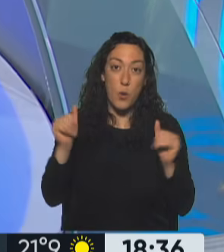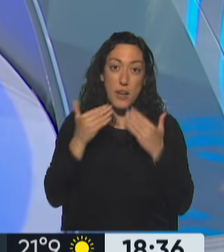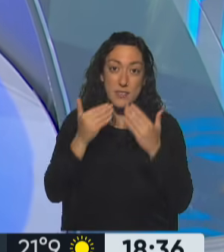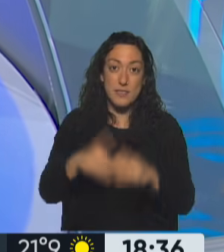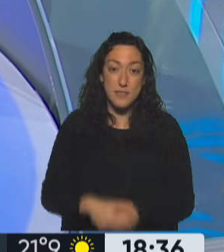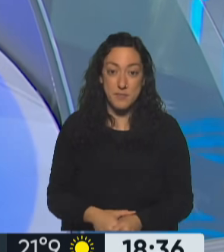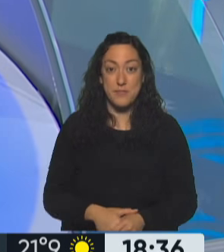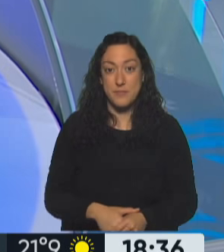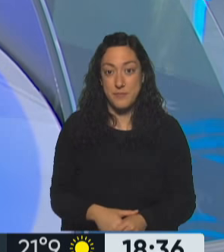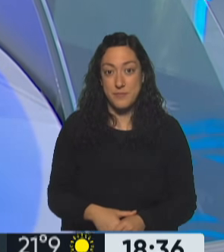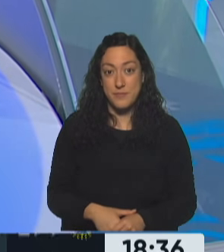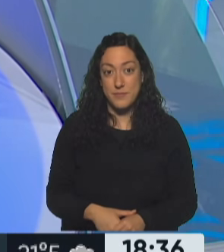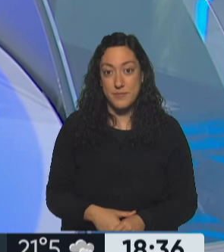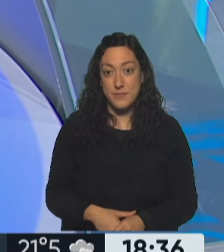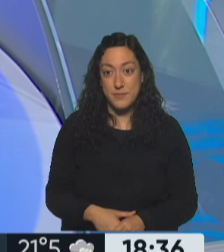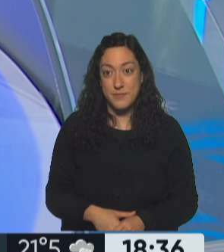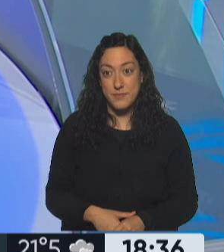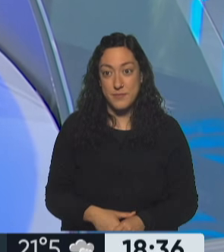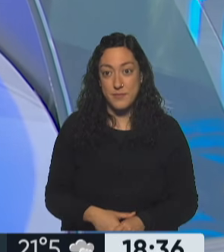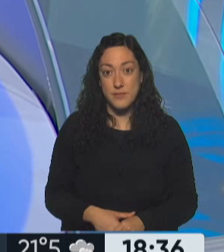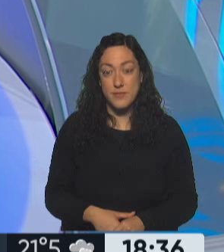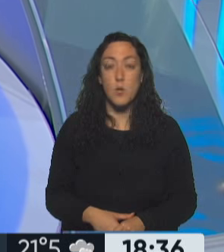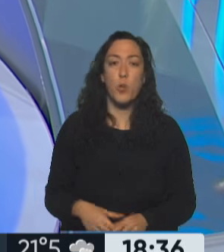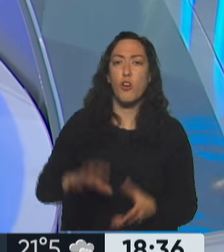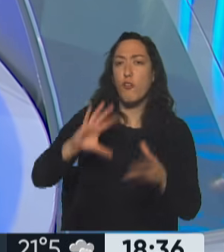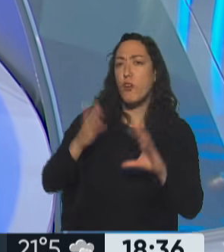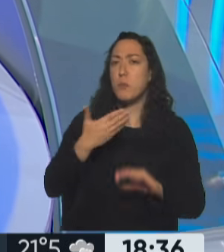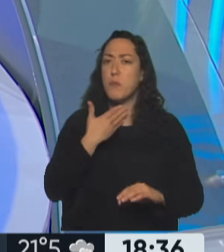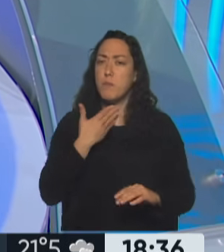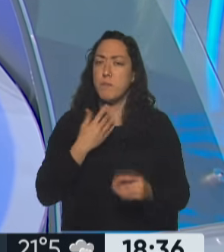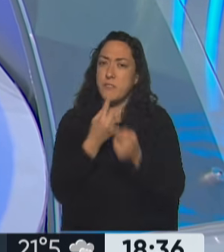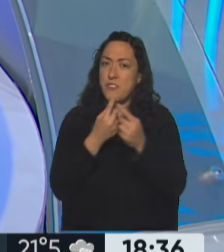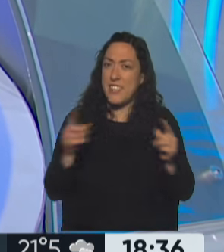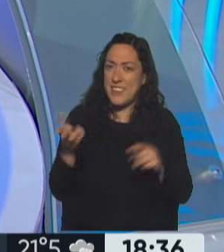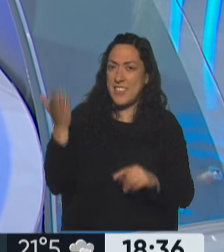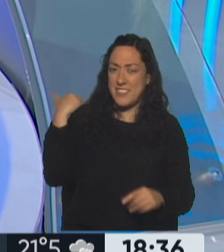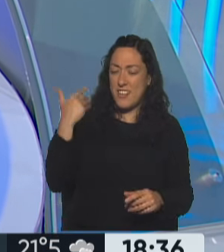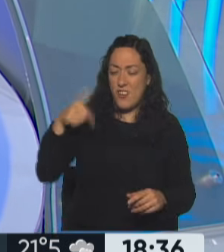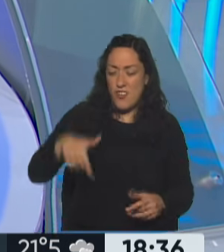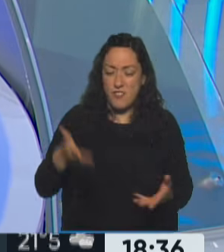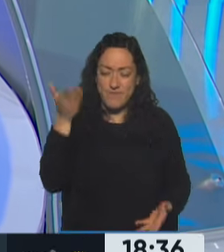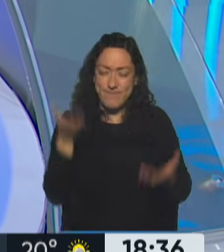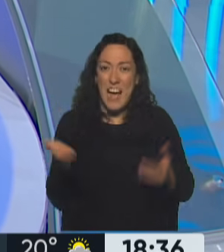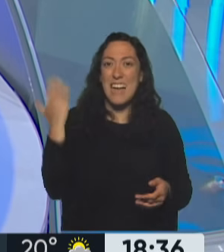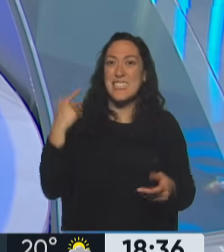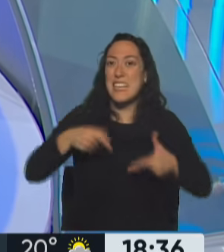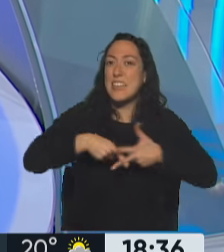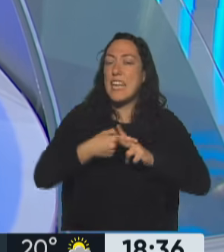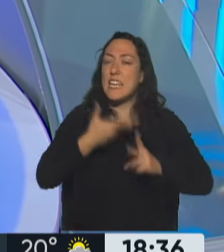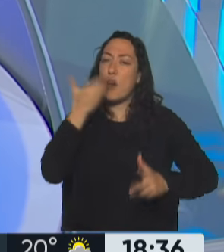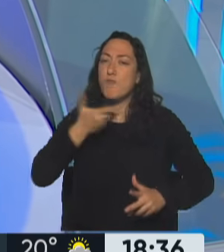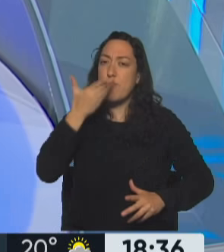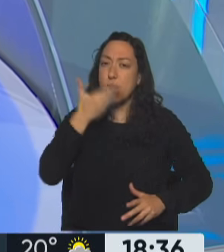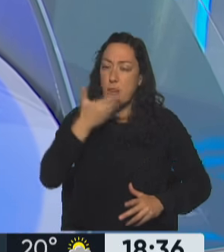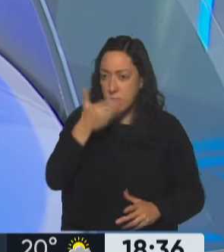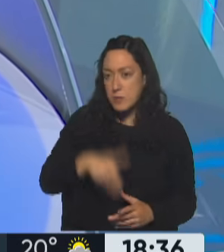La palabra... Bueno, gracias, Gastón. Un tono en el Gracias. discurso muy diferente al de ayer, Horacio, que fue mucho más técnica la conferencia de ayer. Yo